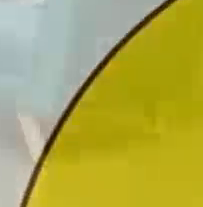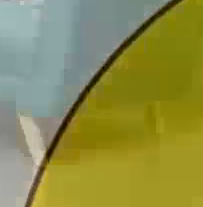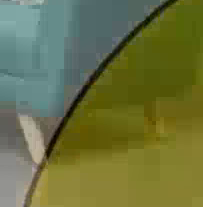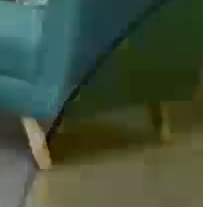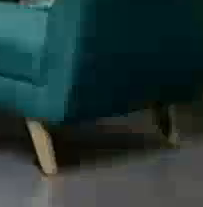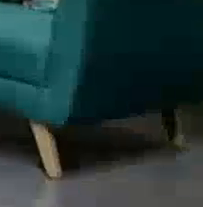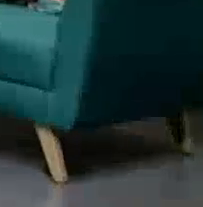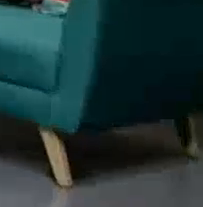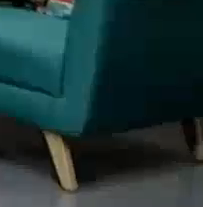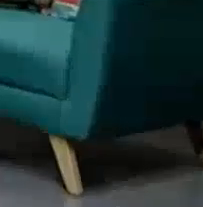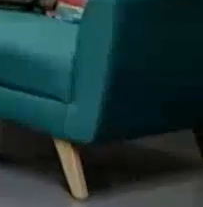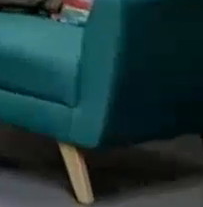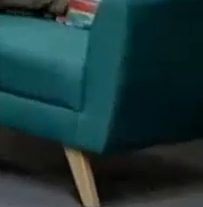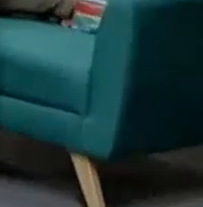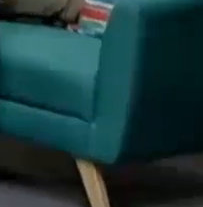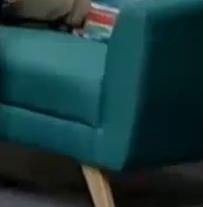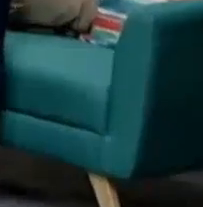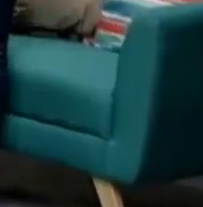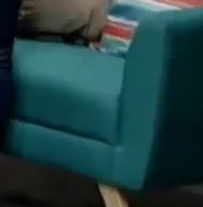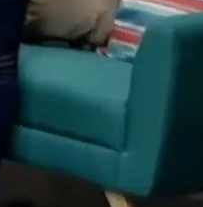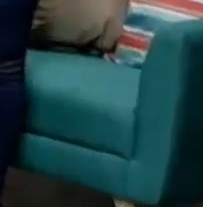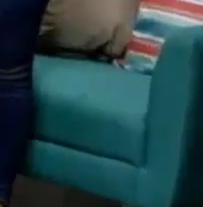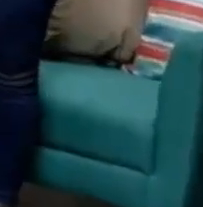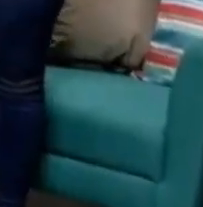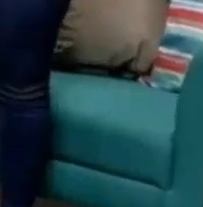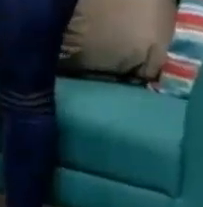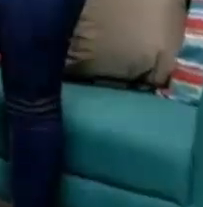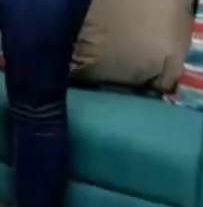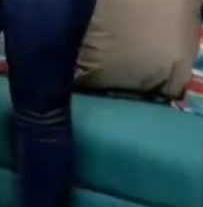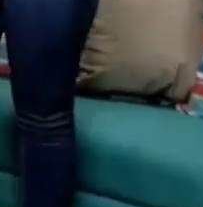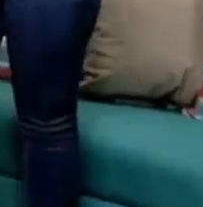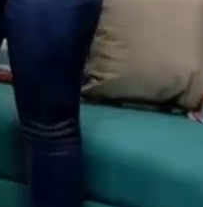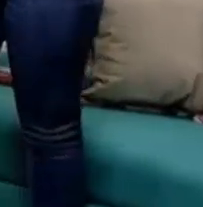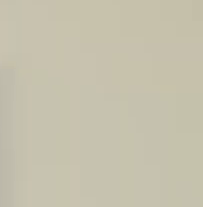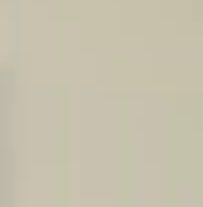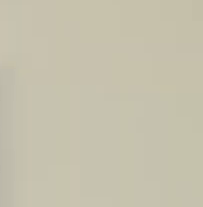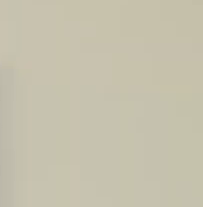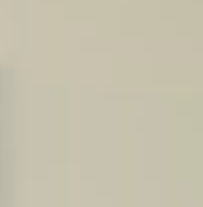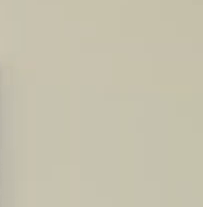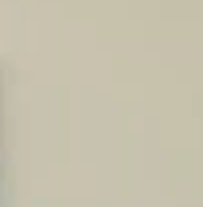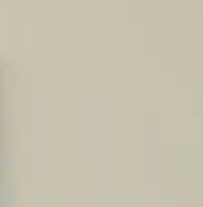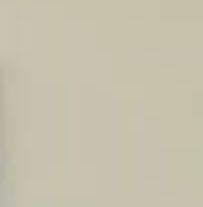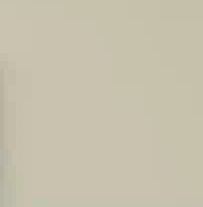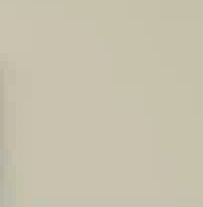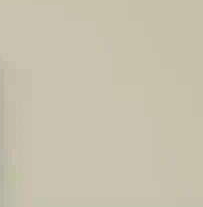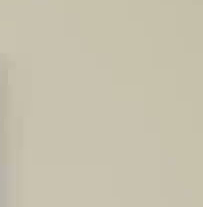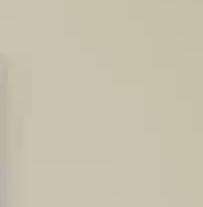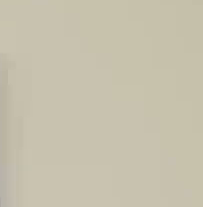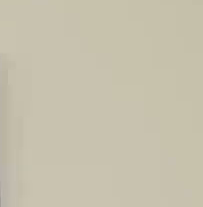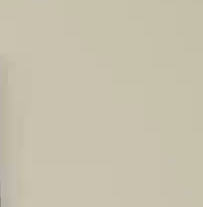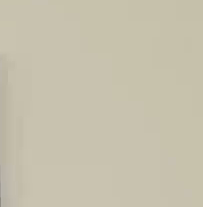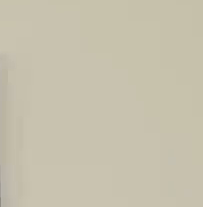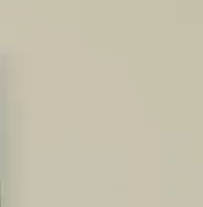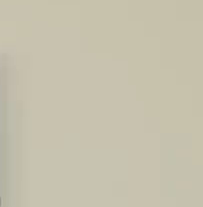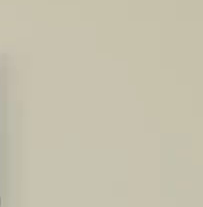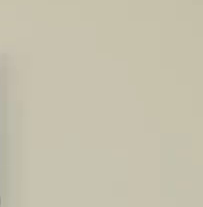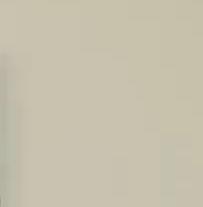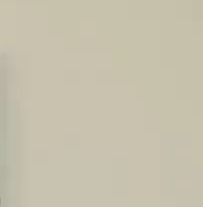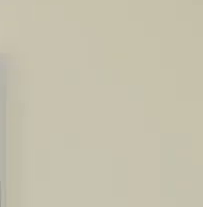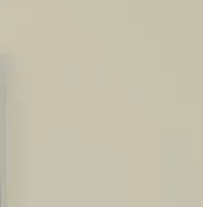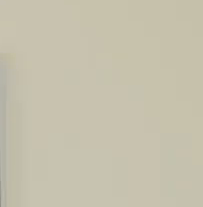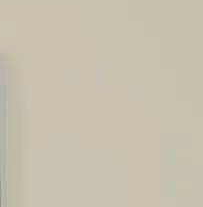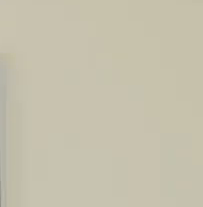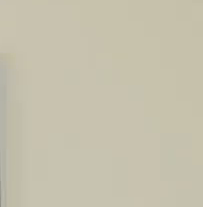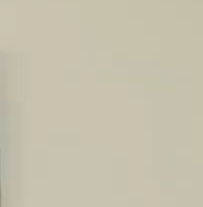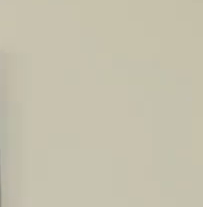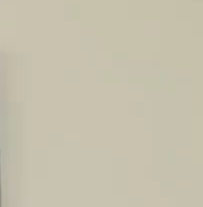vida. Este jueves, 8 en punto de la mañana, no puede perderse Café Nacional. Tendremos muchos temas para usted, entre ellos, ¿le duele la rodilla?